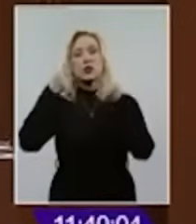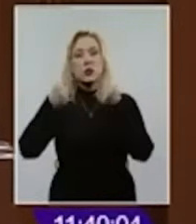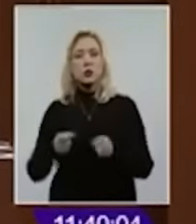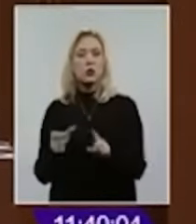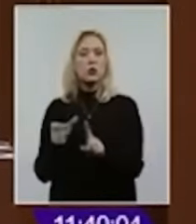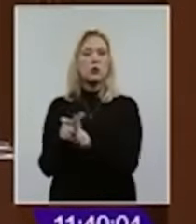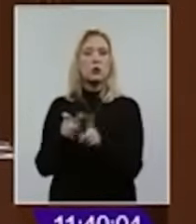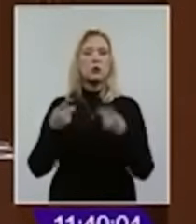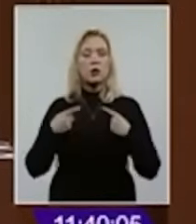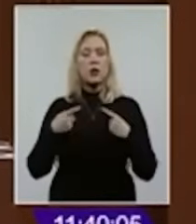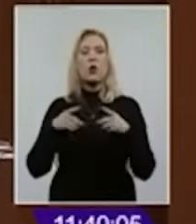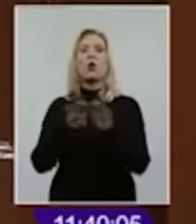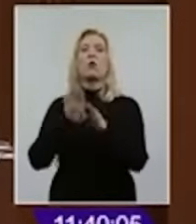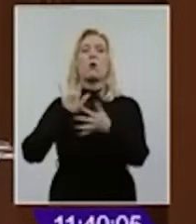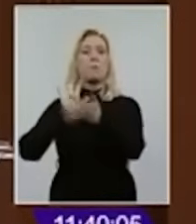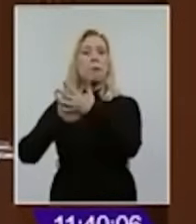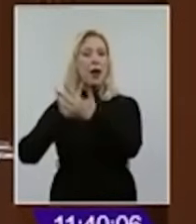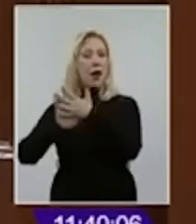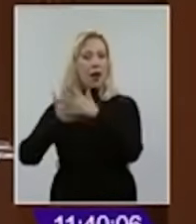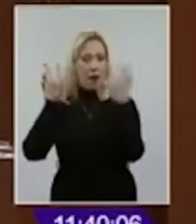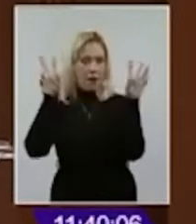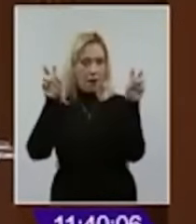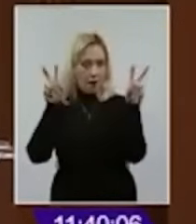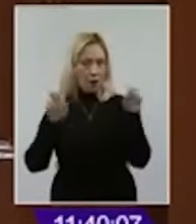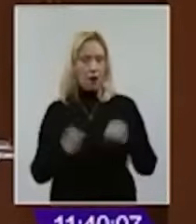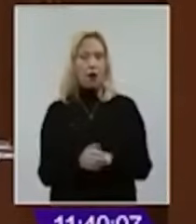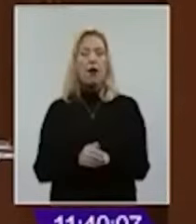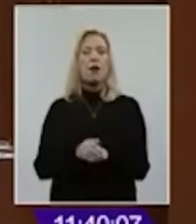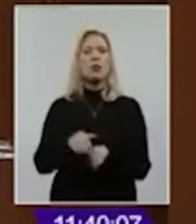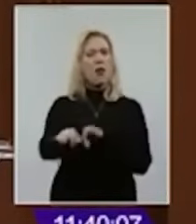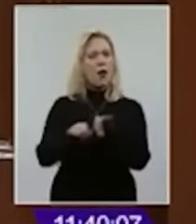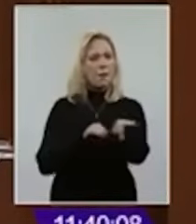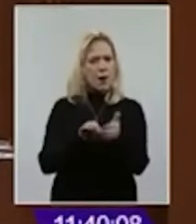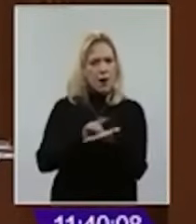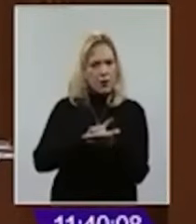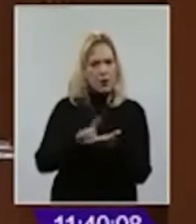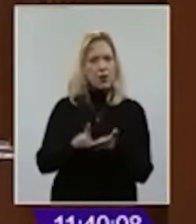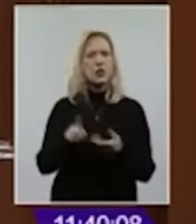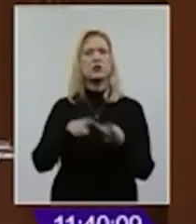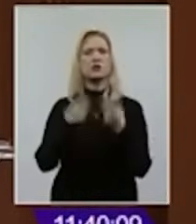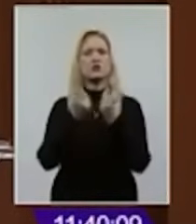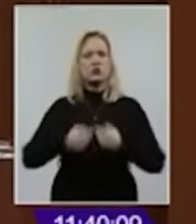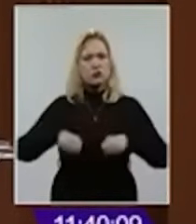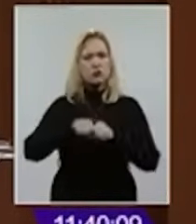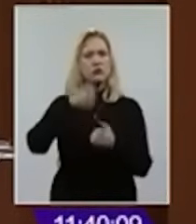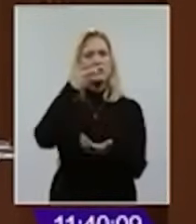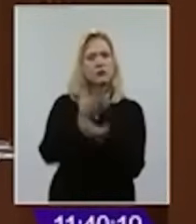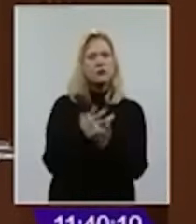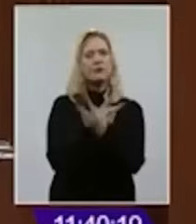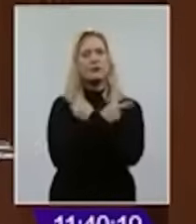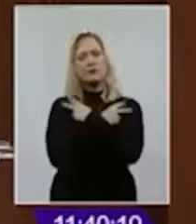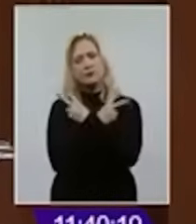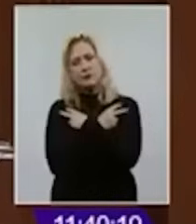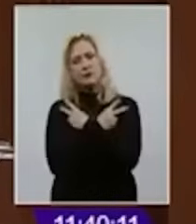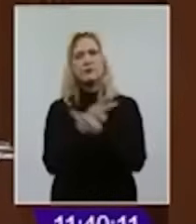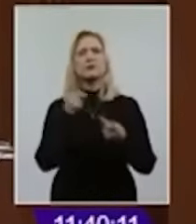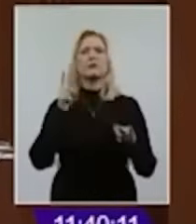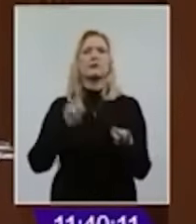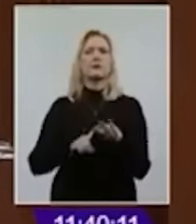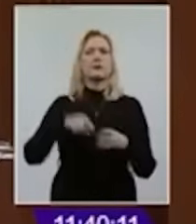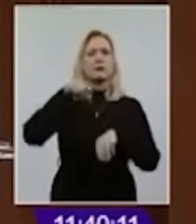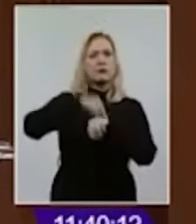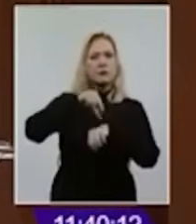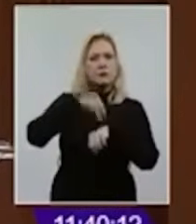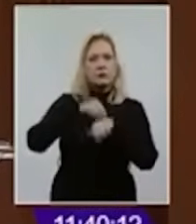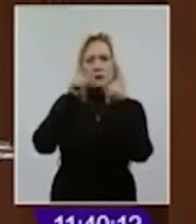penales. El derecho al trabajo, a la seguridad social y al descanso, el derecho a la salud y a la atención